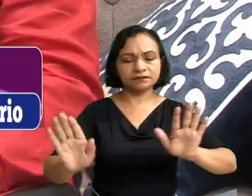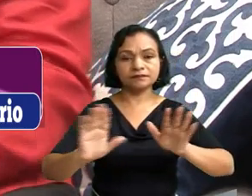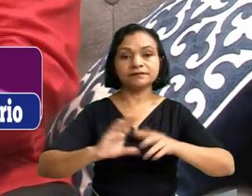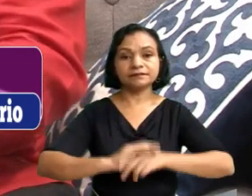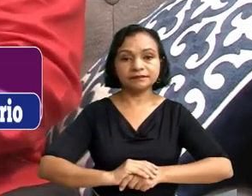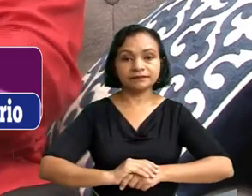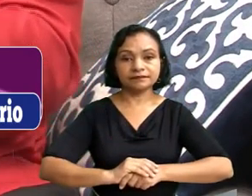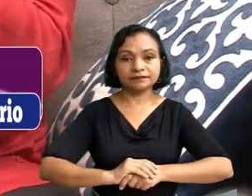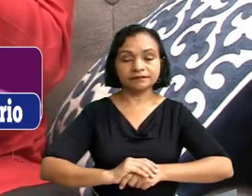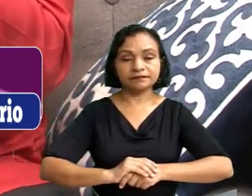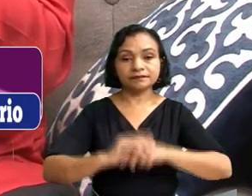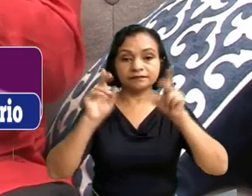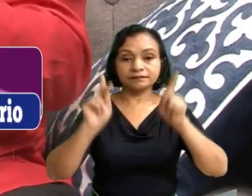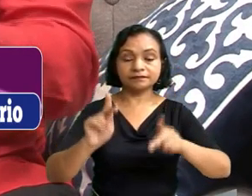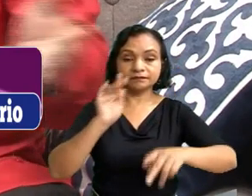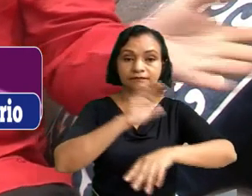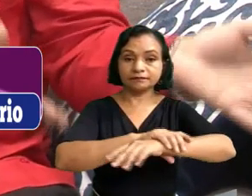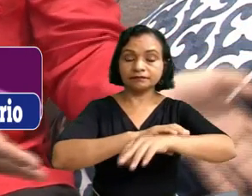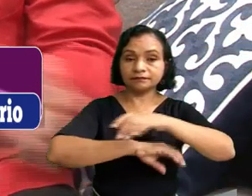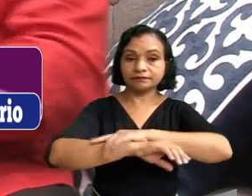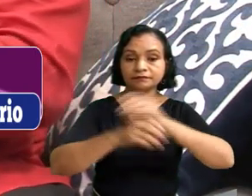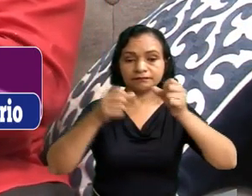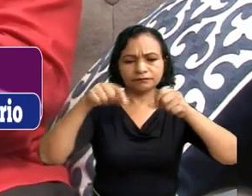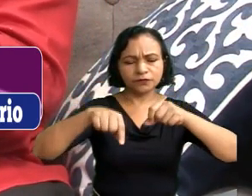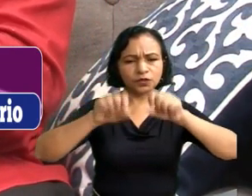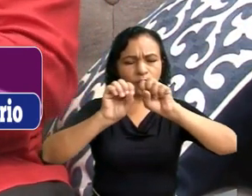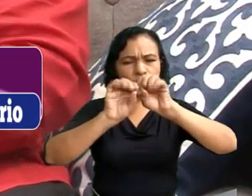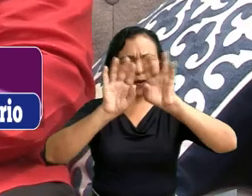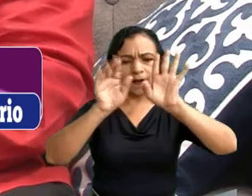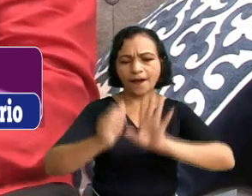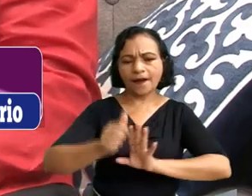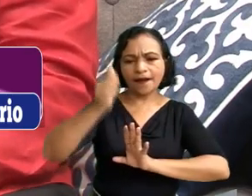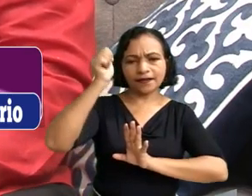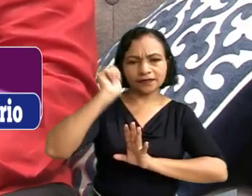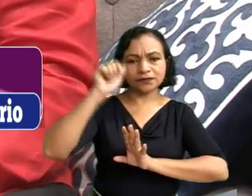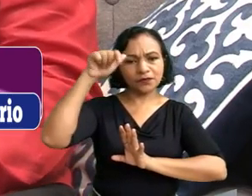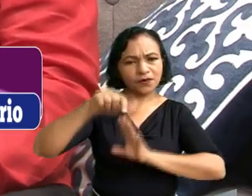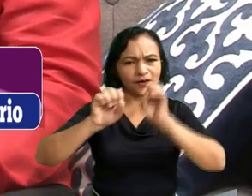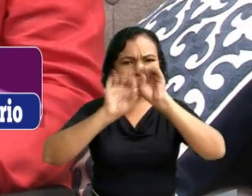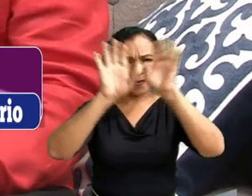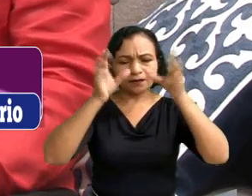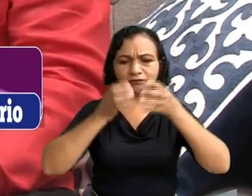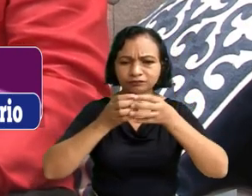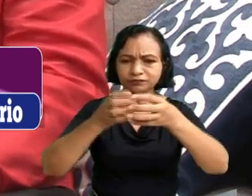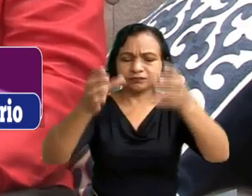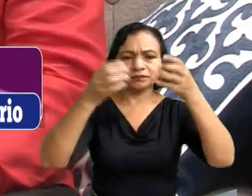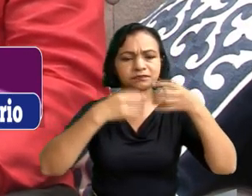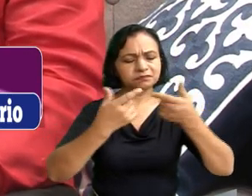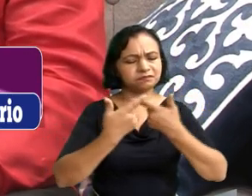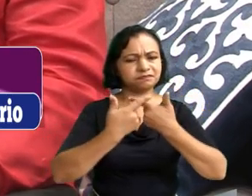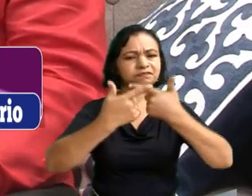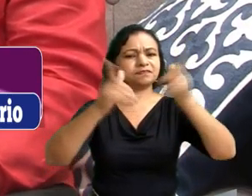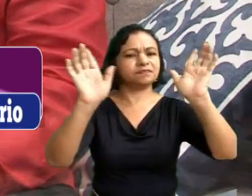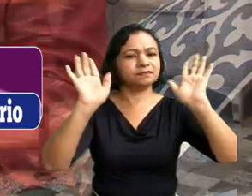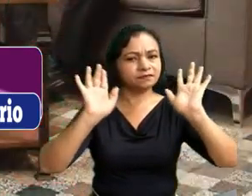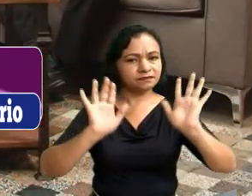y a los que estaban detenidos que salieron hoy salieron ayer con total libertad